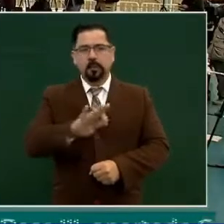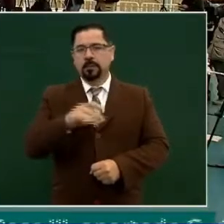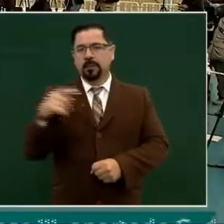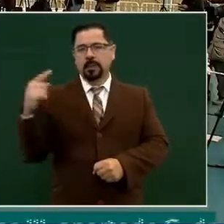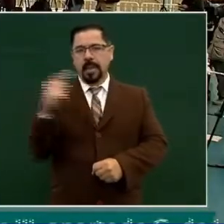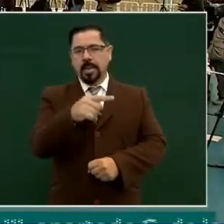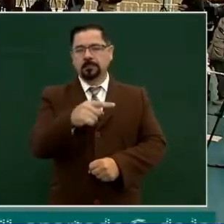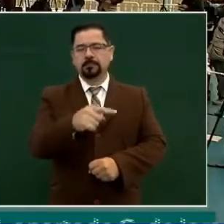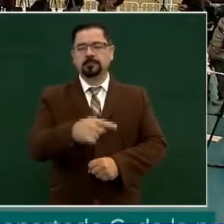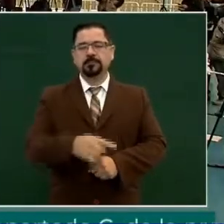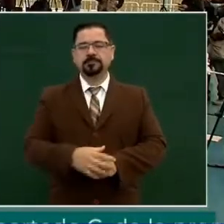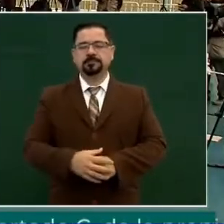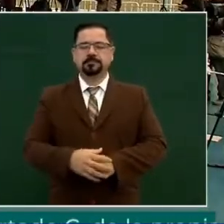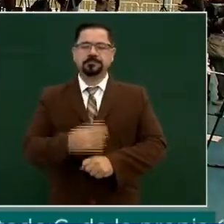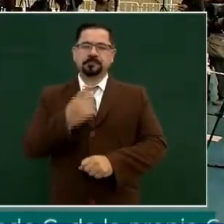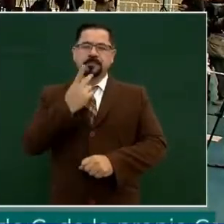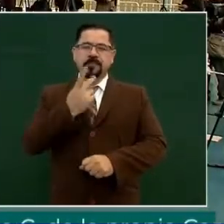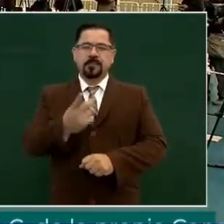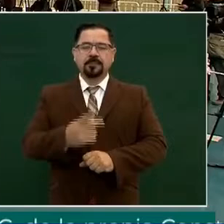Decía